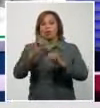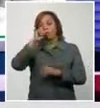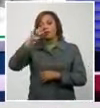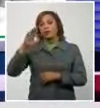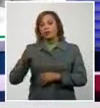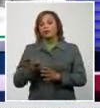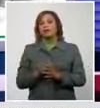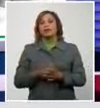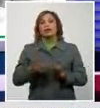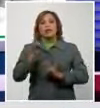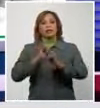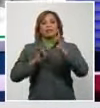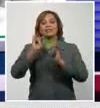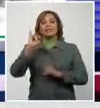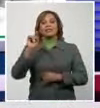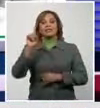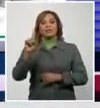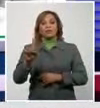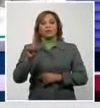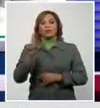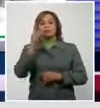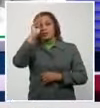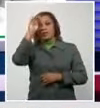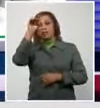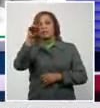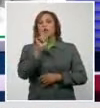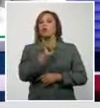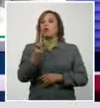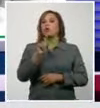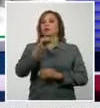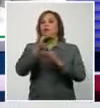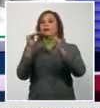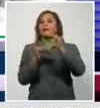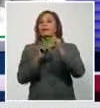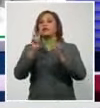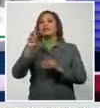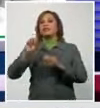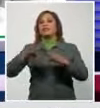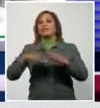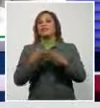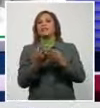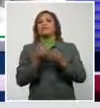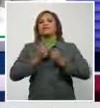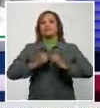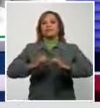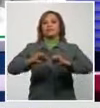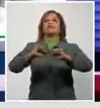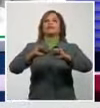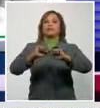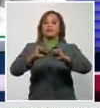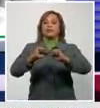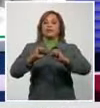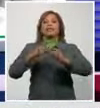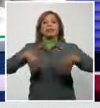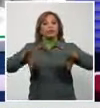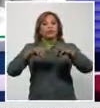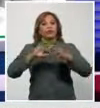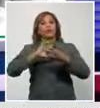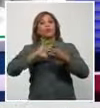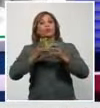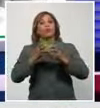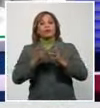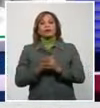hoy ingresados, 11 de ellos menores de 30 días de nacido. Fíjese si la situación es complicada.